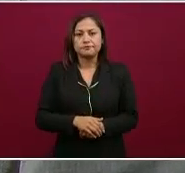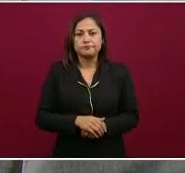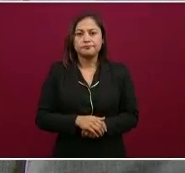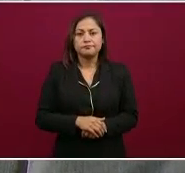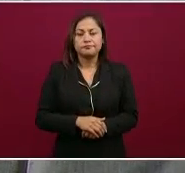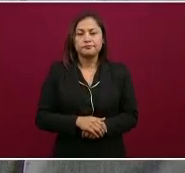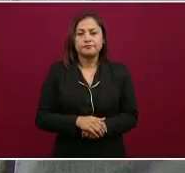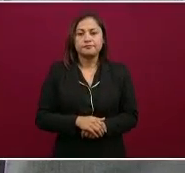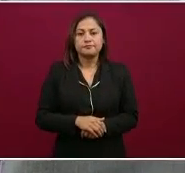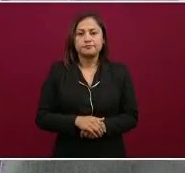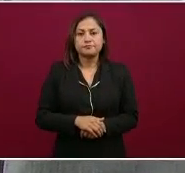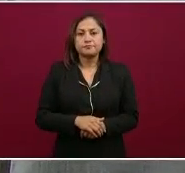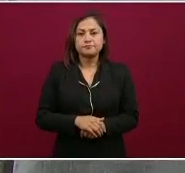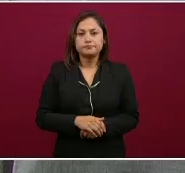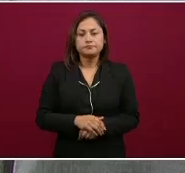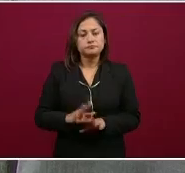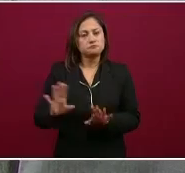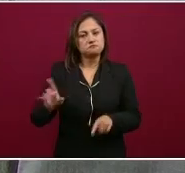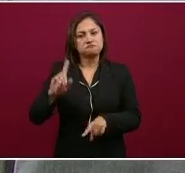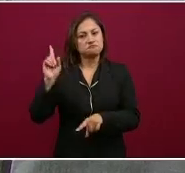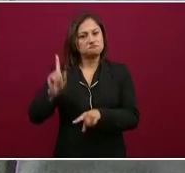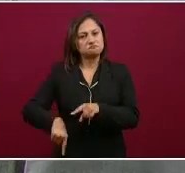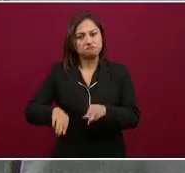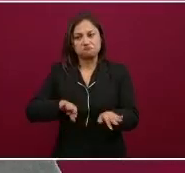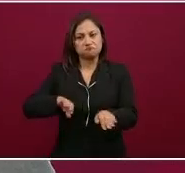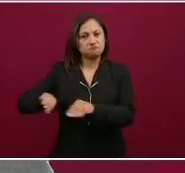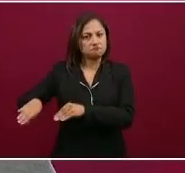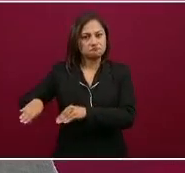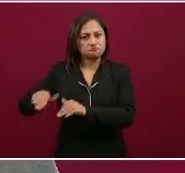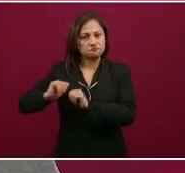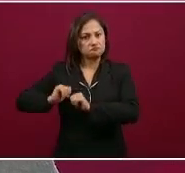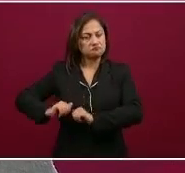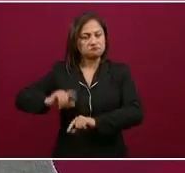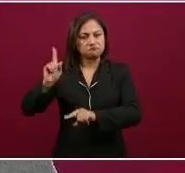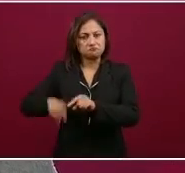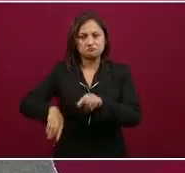y salen del gobierno, sea quien sea.